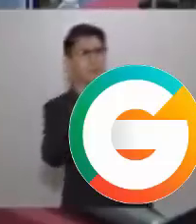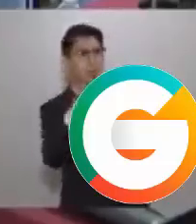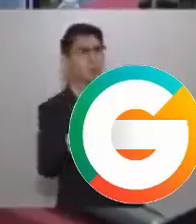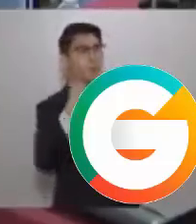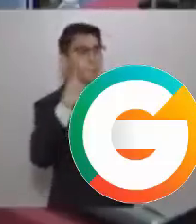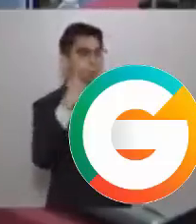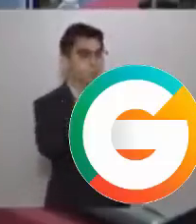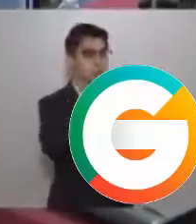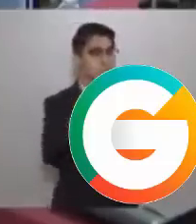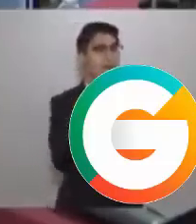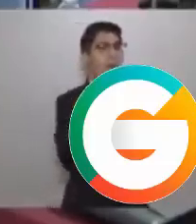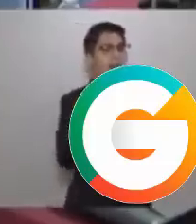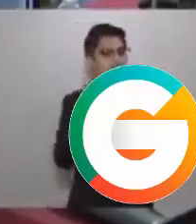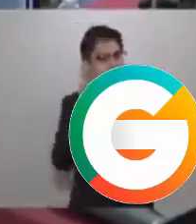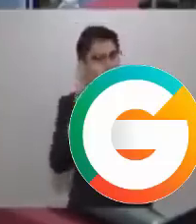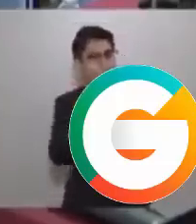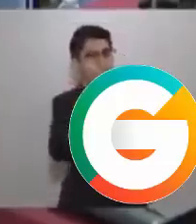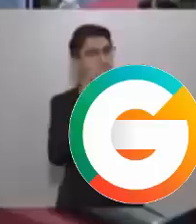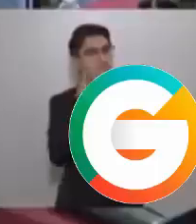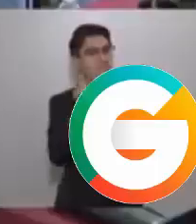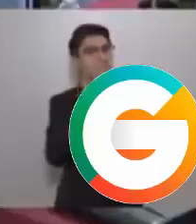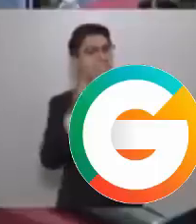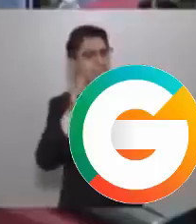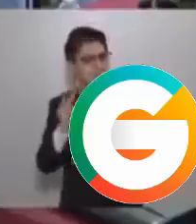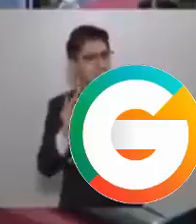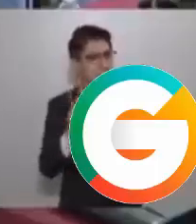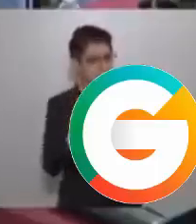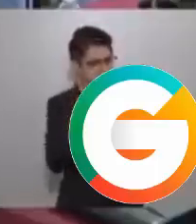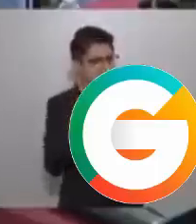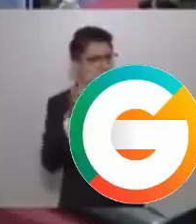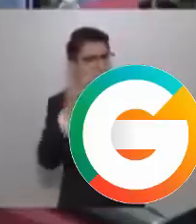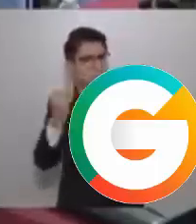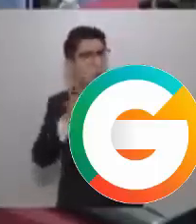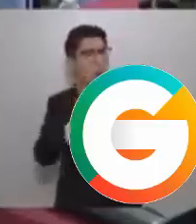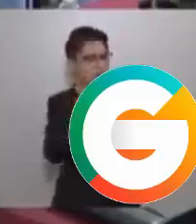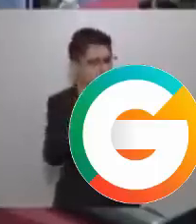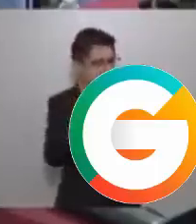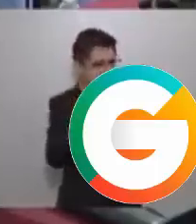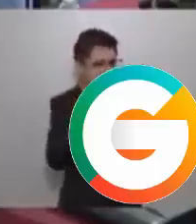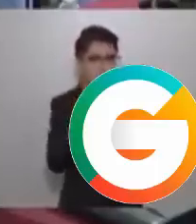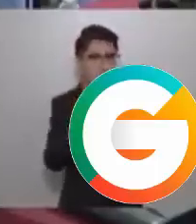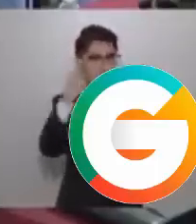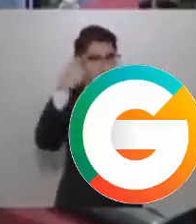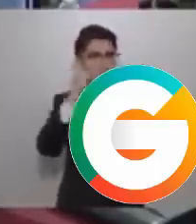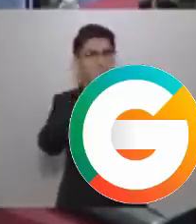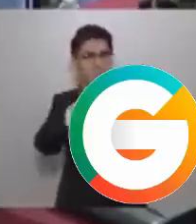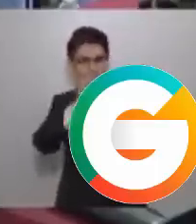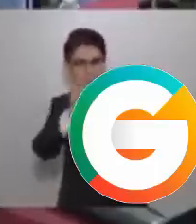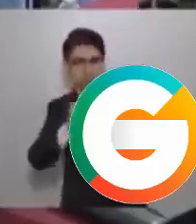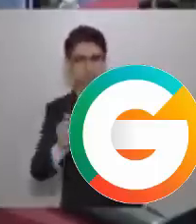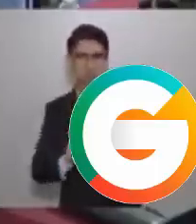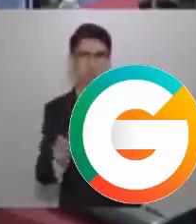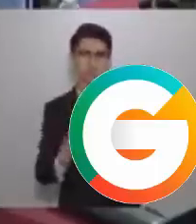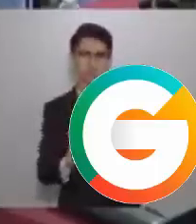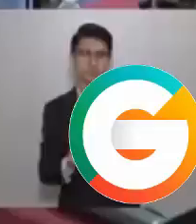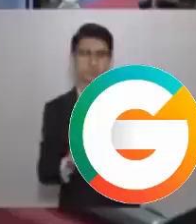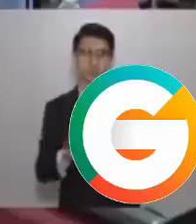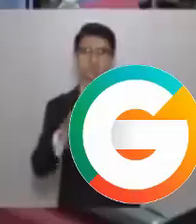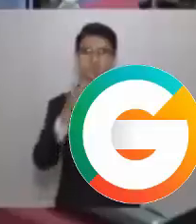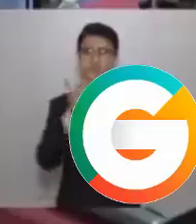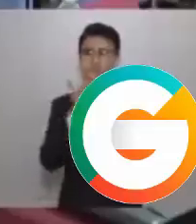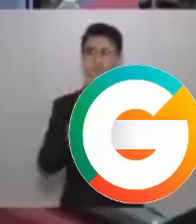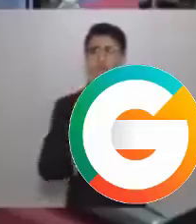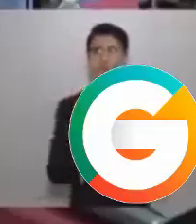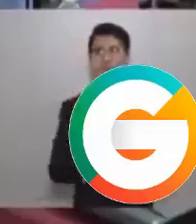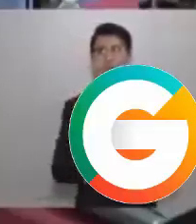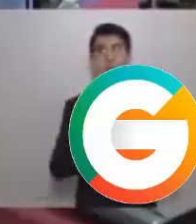los exámenes de control y confianza por parte de los agentes, dado a que ayer ingresó un reporte de un agente